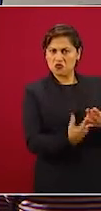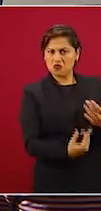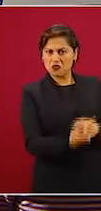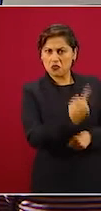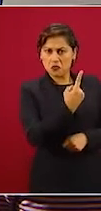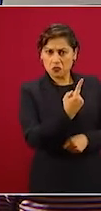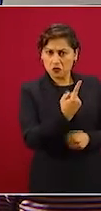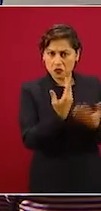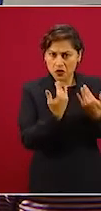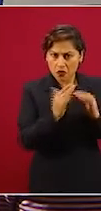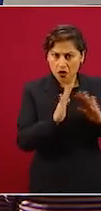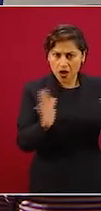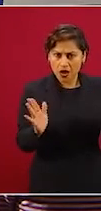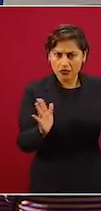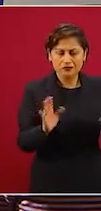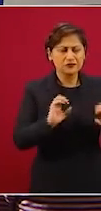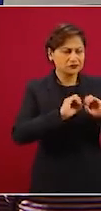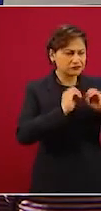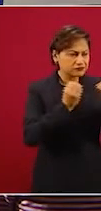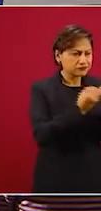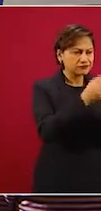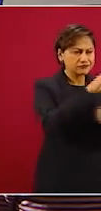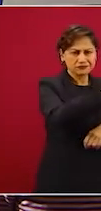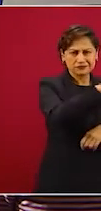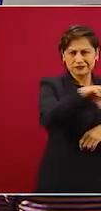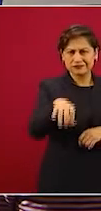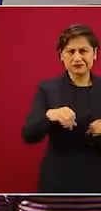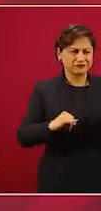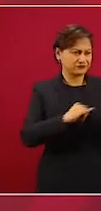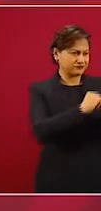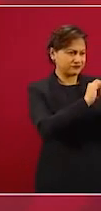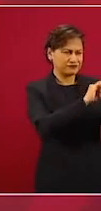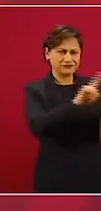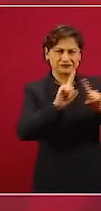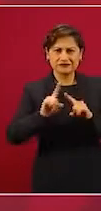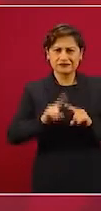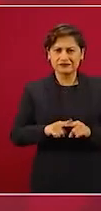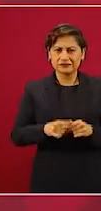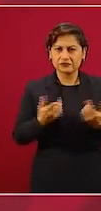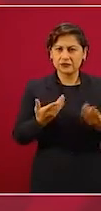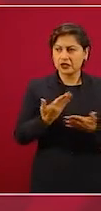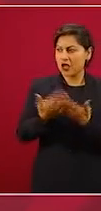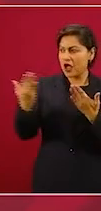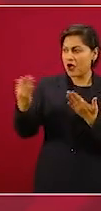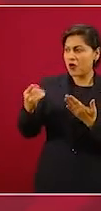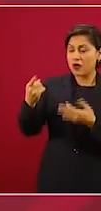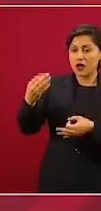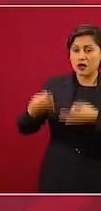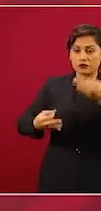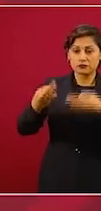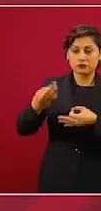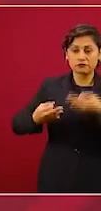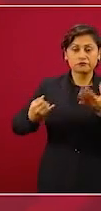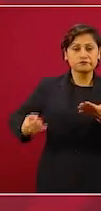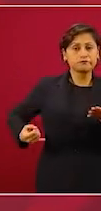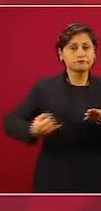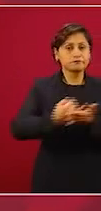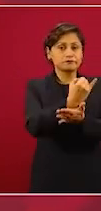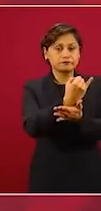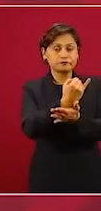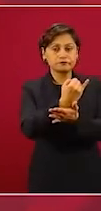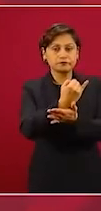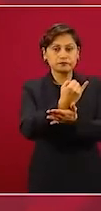todos estos organismos no pues ahora con esa resolución más que de